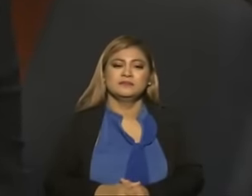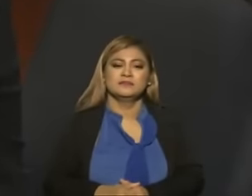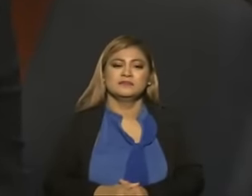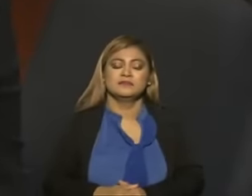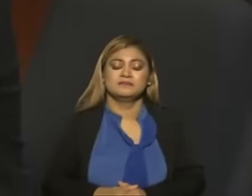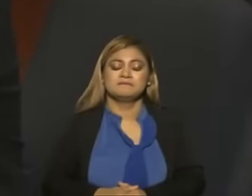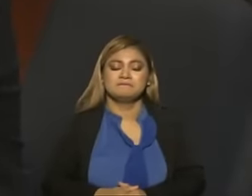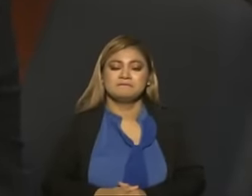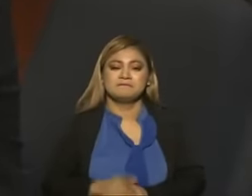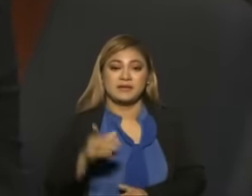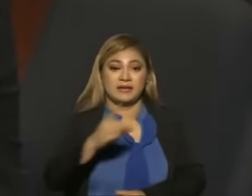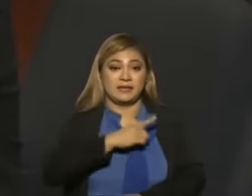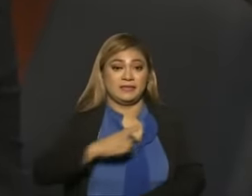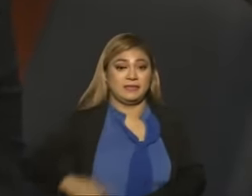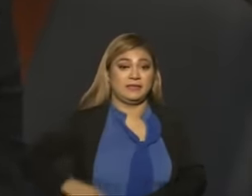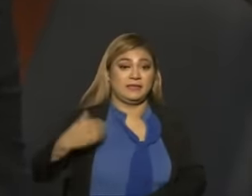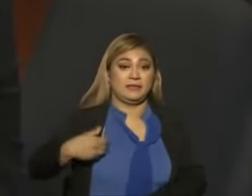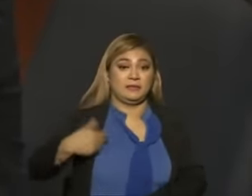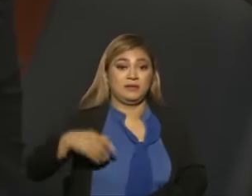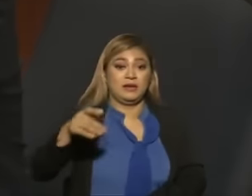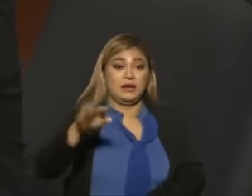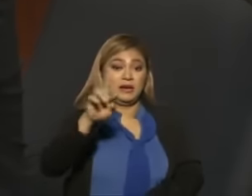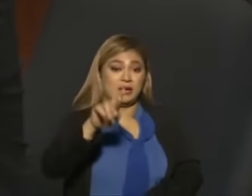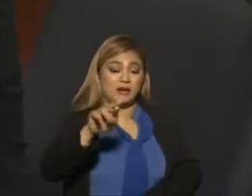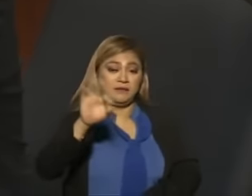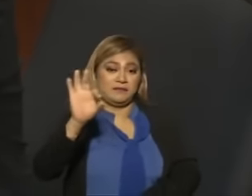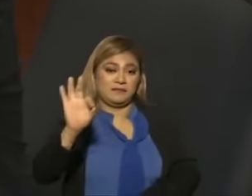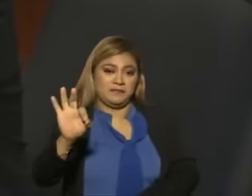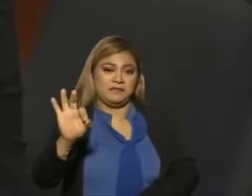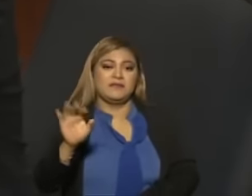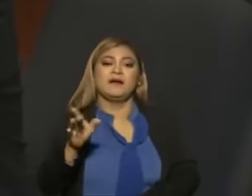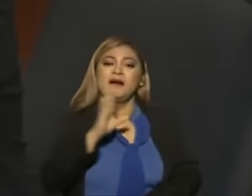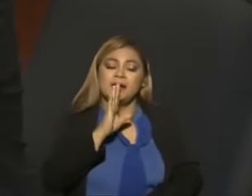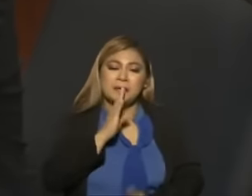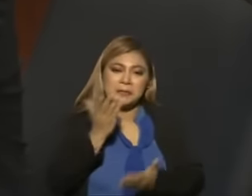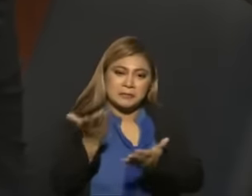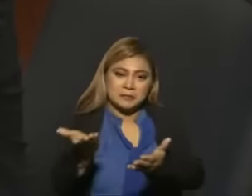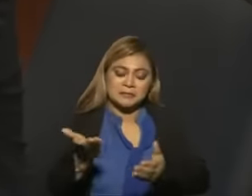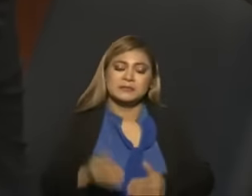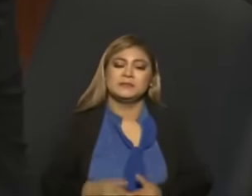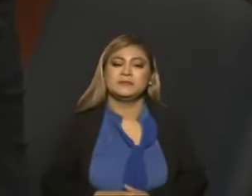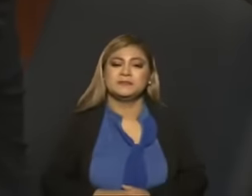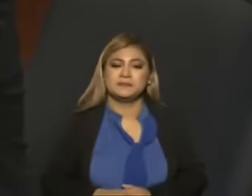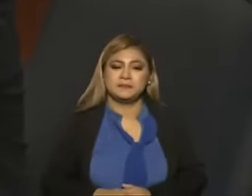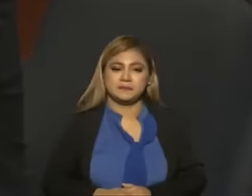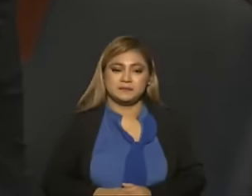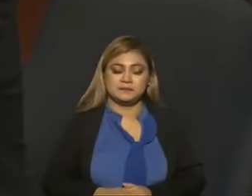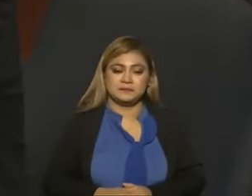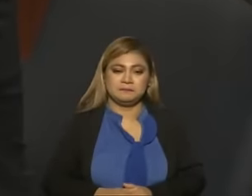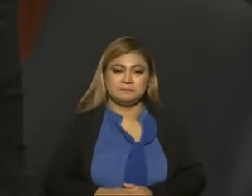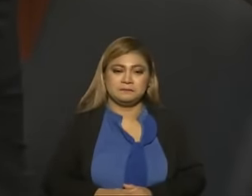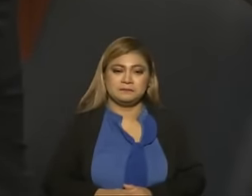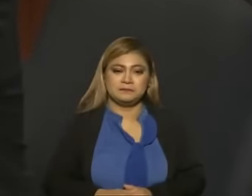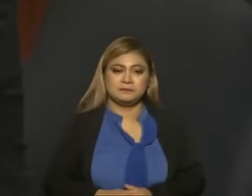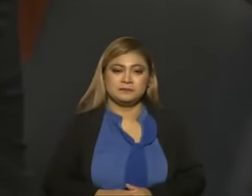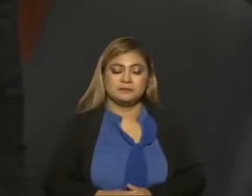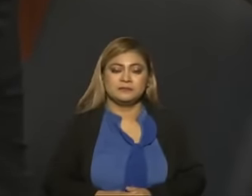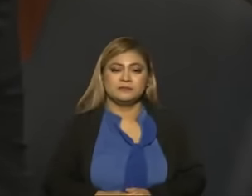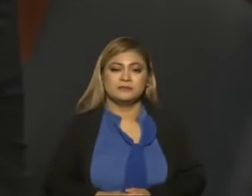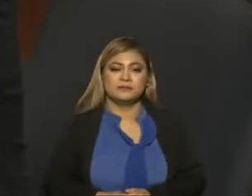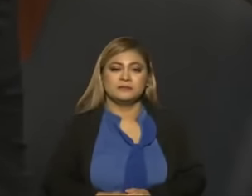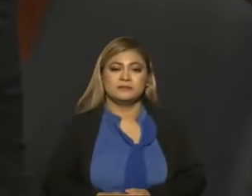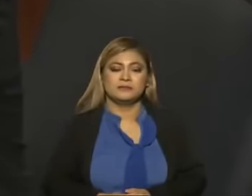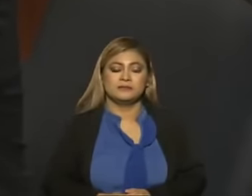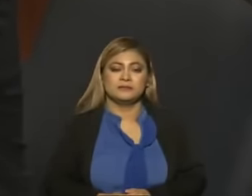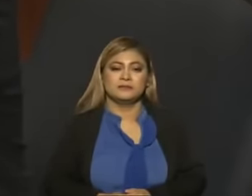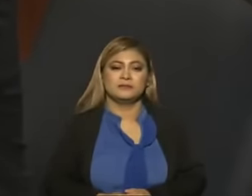la verdad podríamos tratar de hacer continúe, colega. Nuestro trabajo. Podría continuar si no me